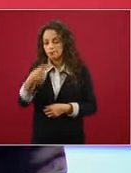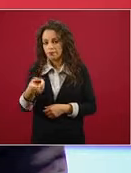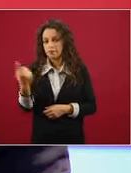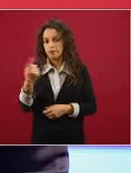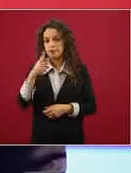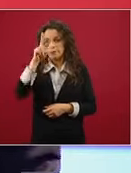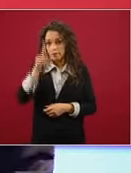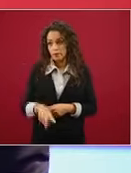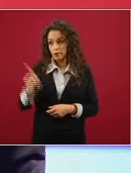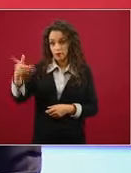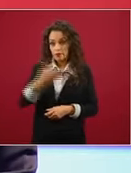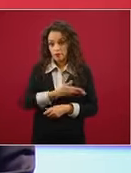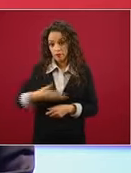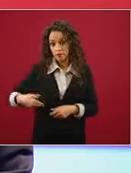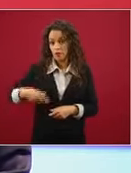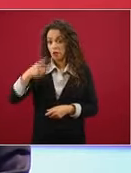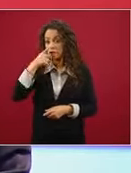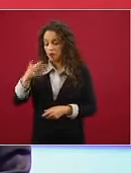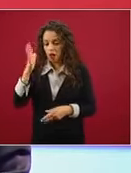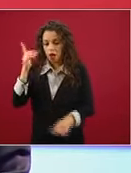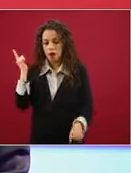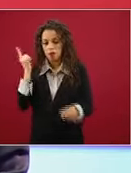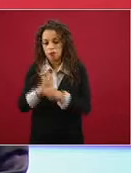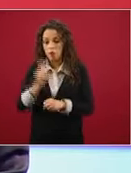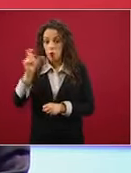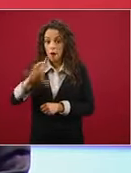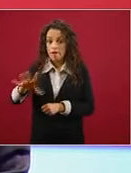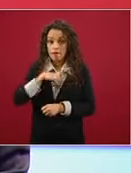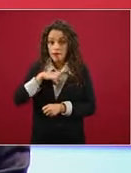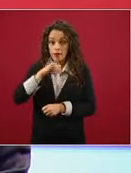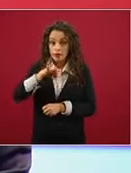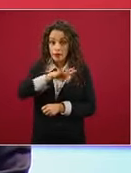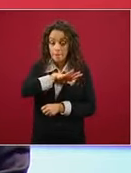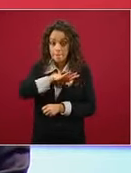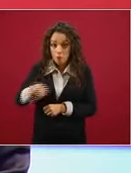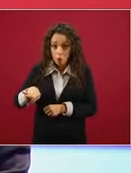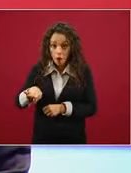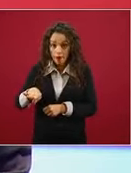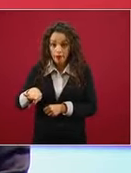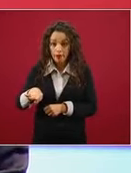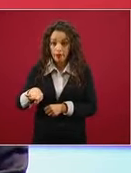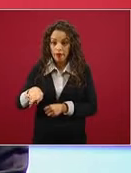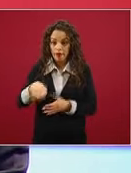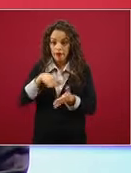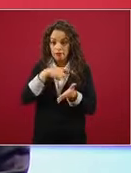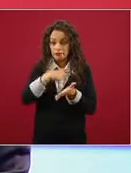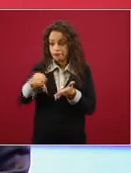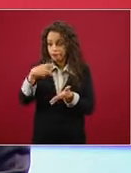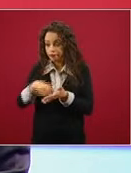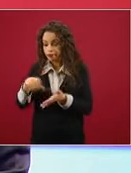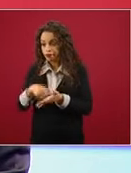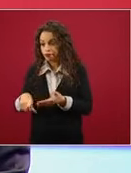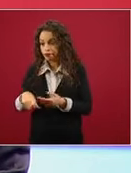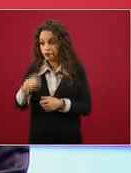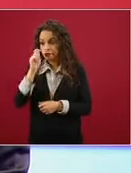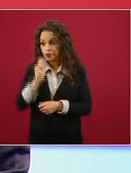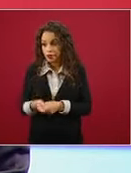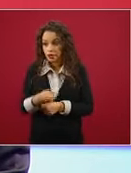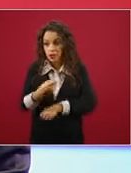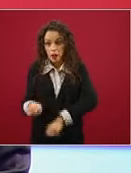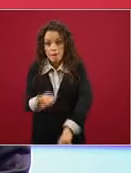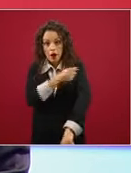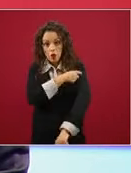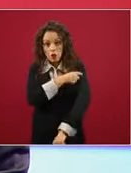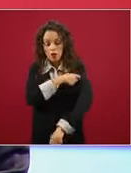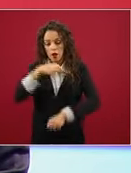identificar que el momento de oportunidad de acceso a vacunas COVID, México lo tiene que seguir